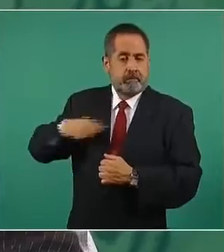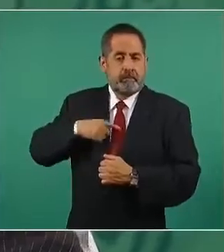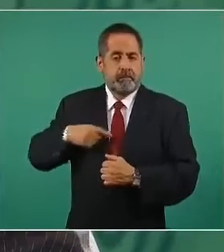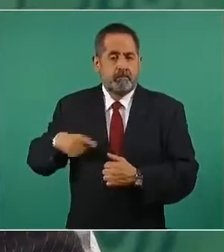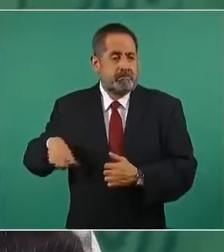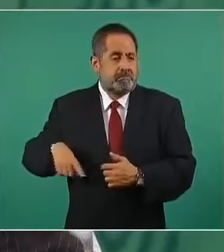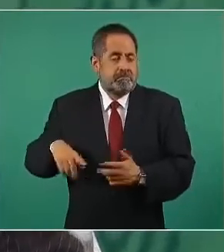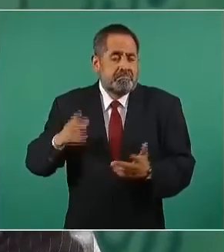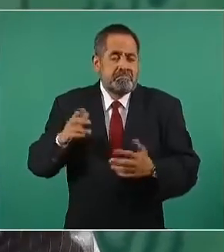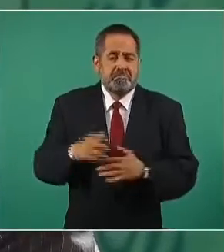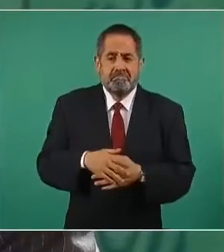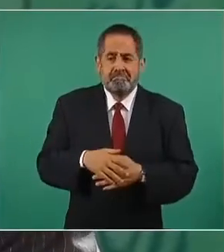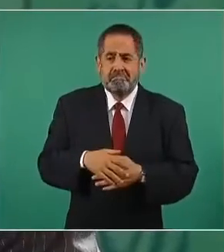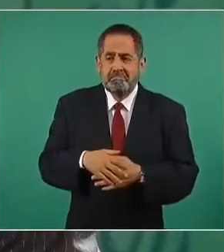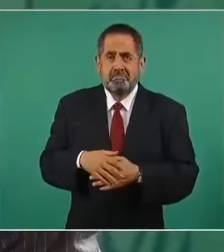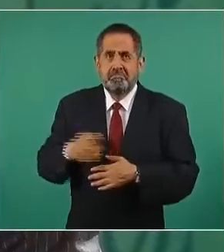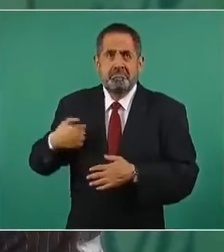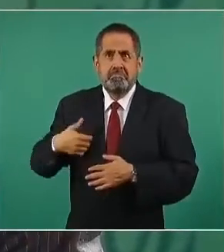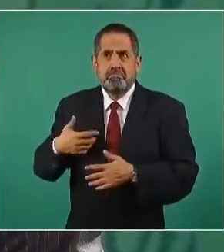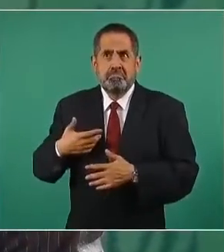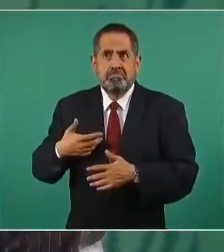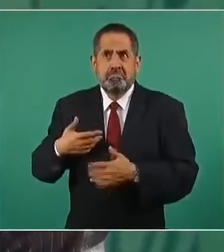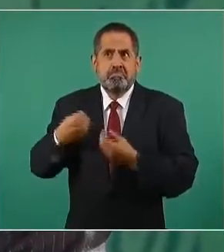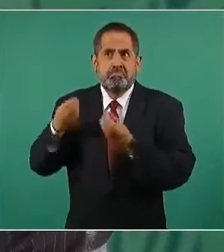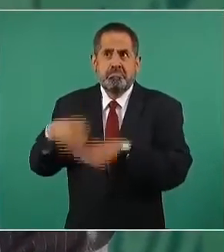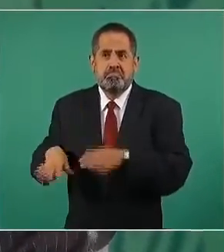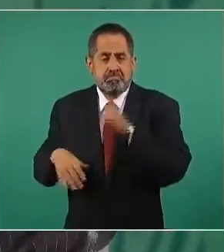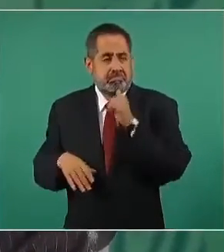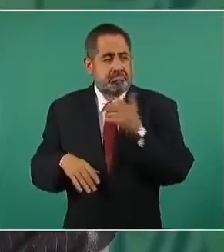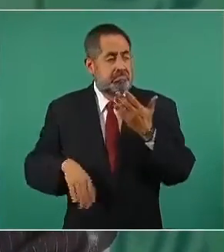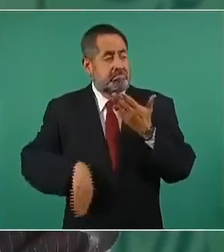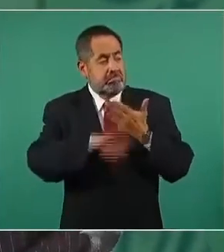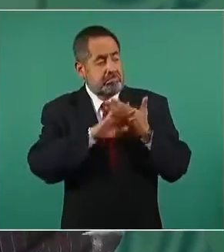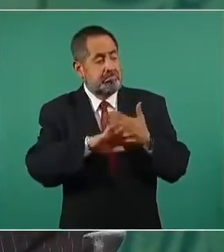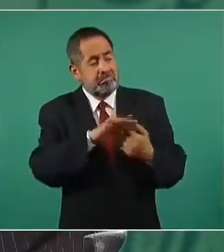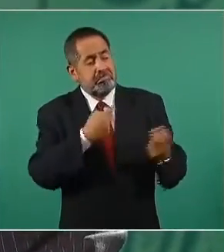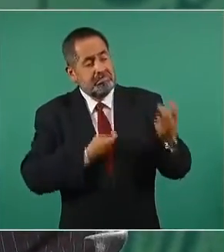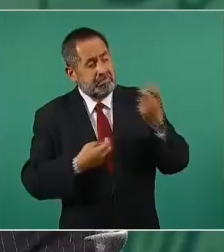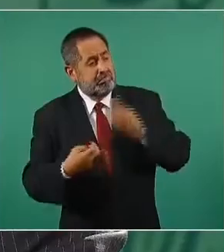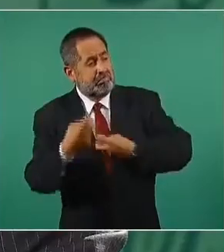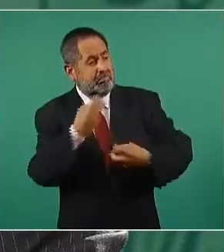no nos afecta mucho,